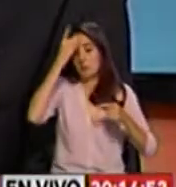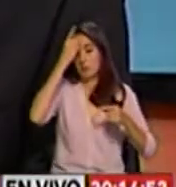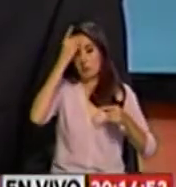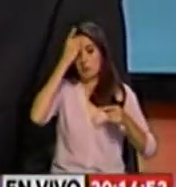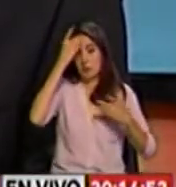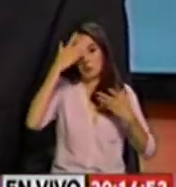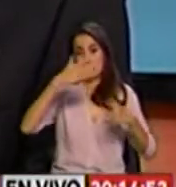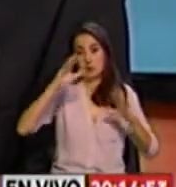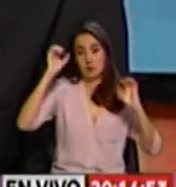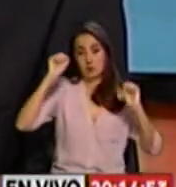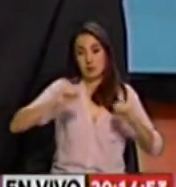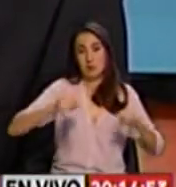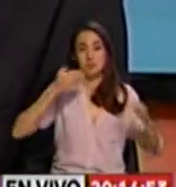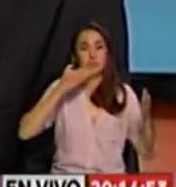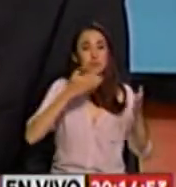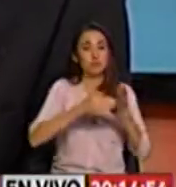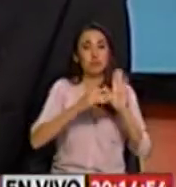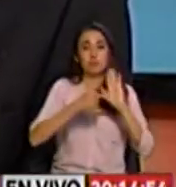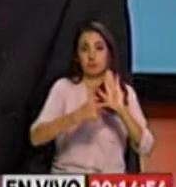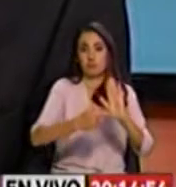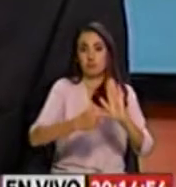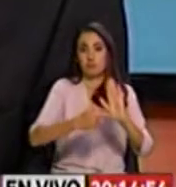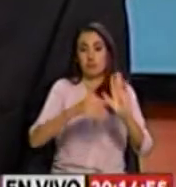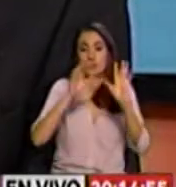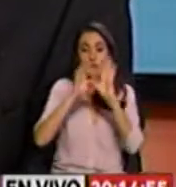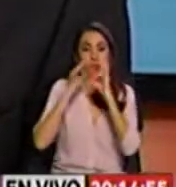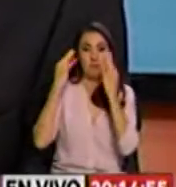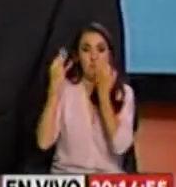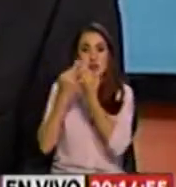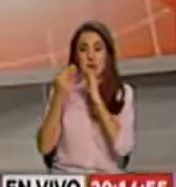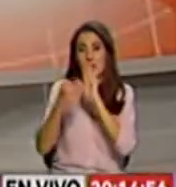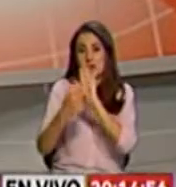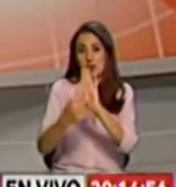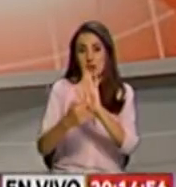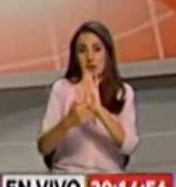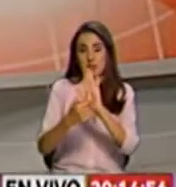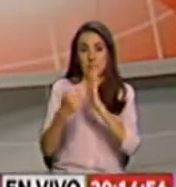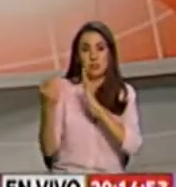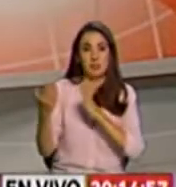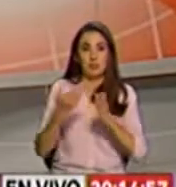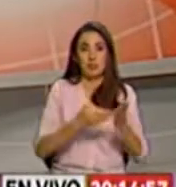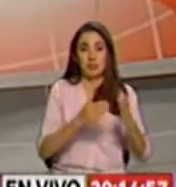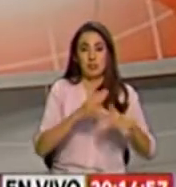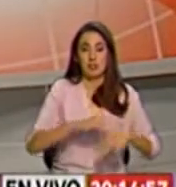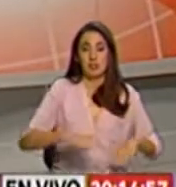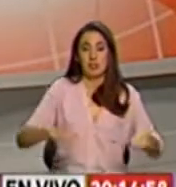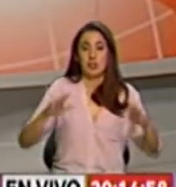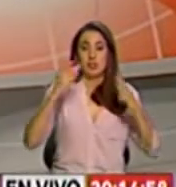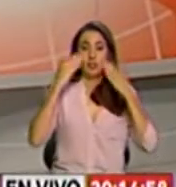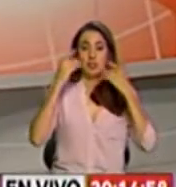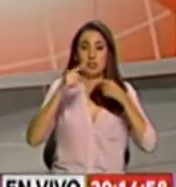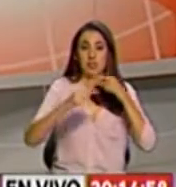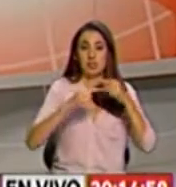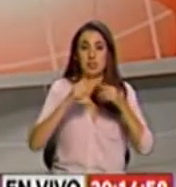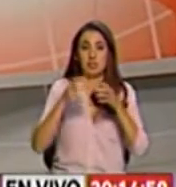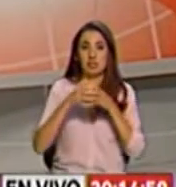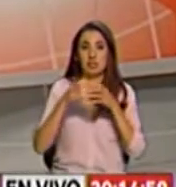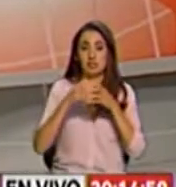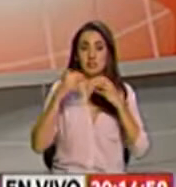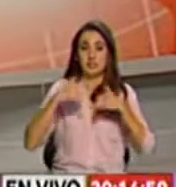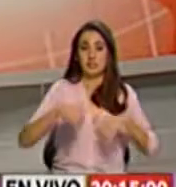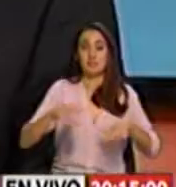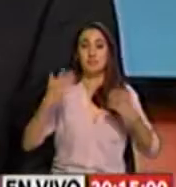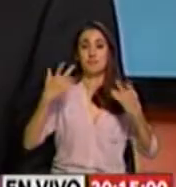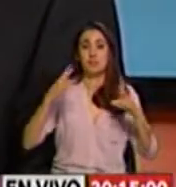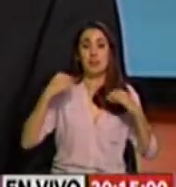ponía este ejemplo de una familia, primero hay que asegurar en una familia la alimentación, vestido y salud. De allí viene lo otro.